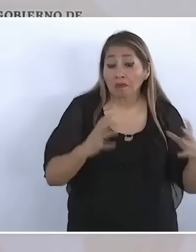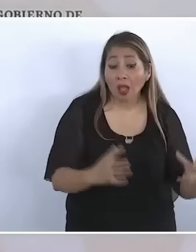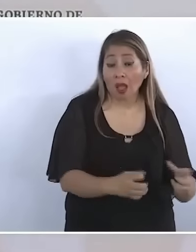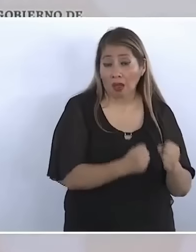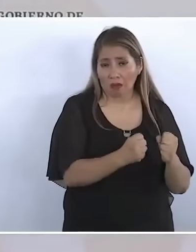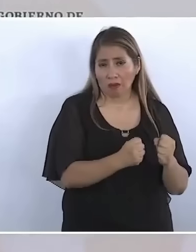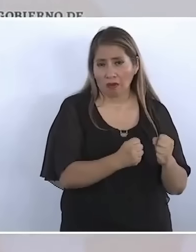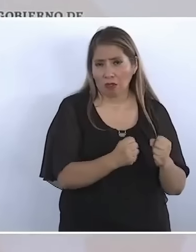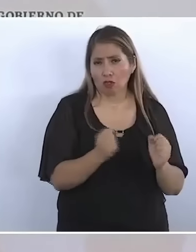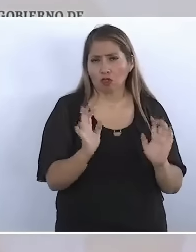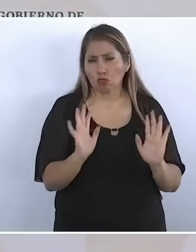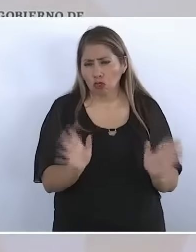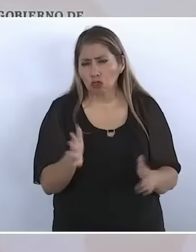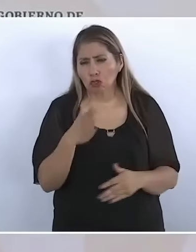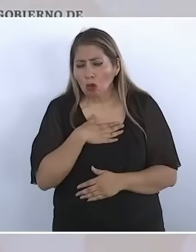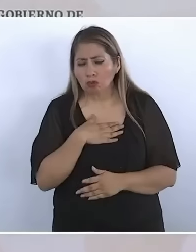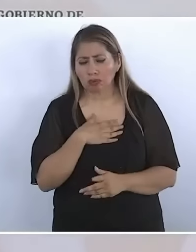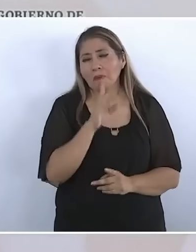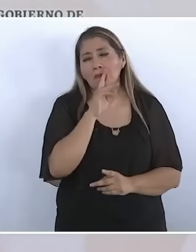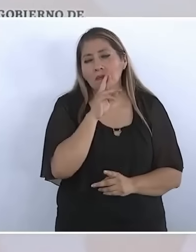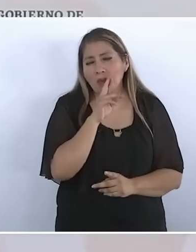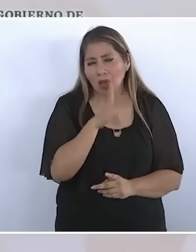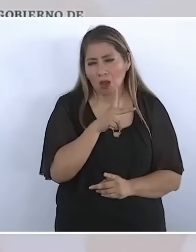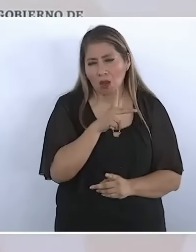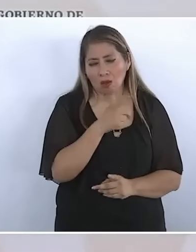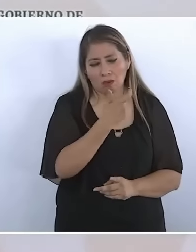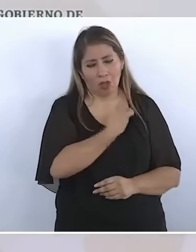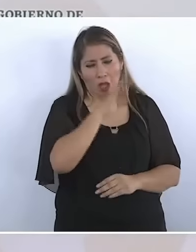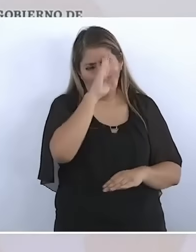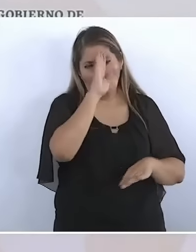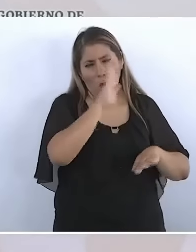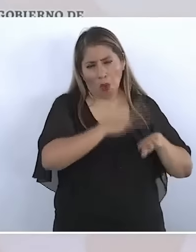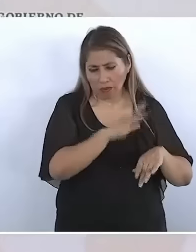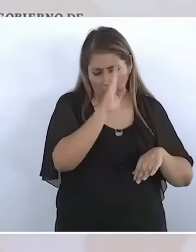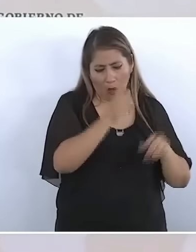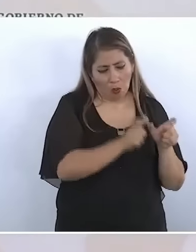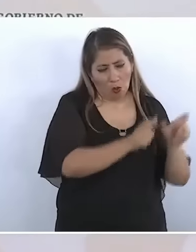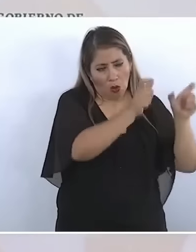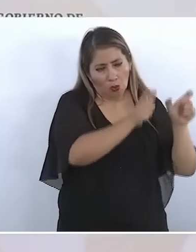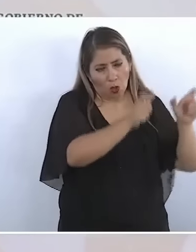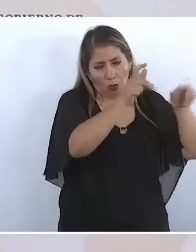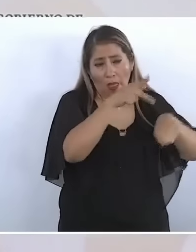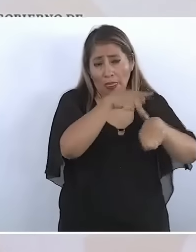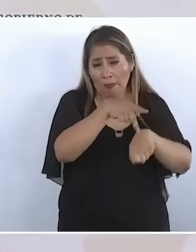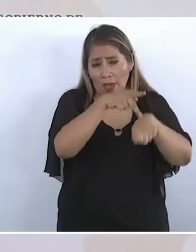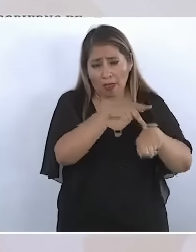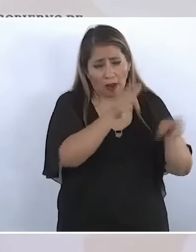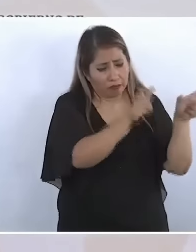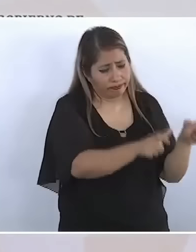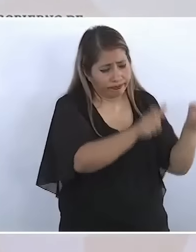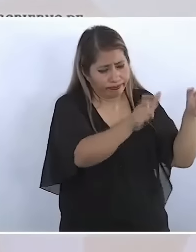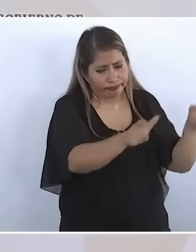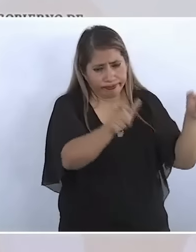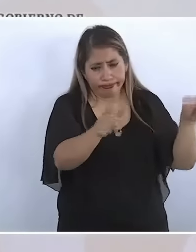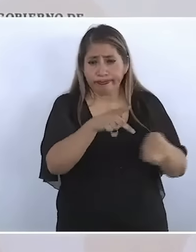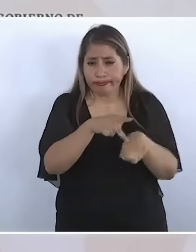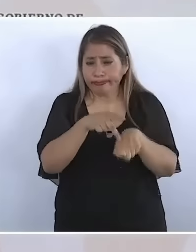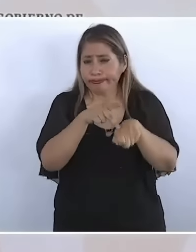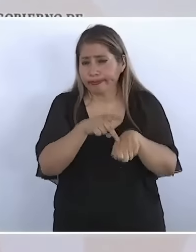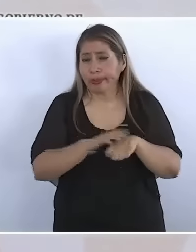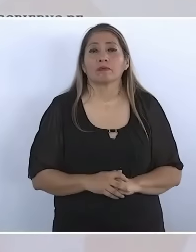rescate, prefiero que se queden ahí y con el memorial. Y además decían una cosa, pues dolorosa,